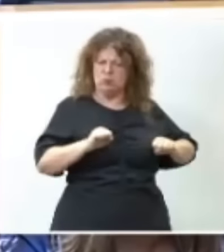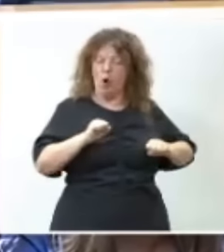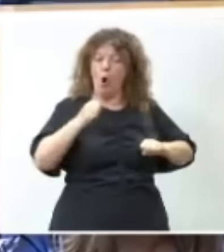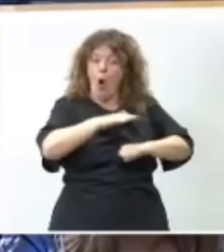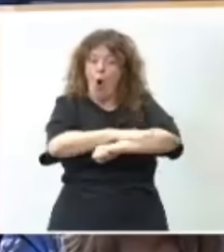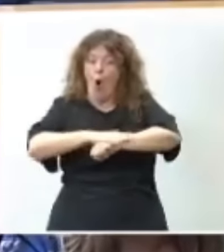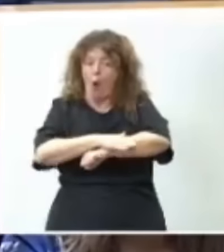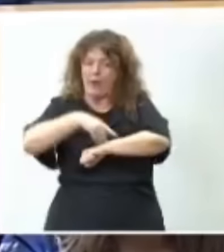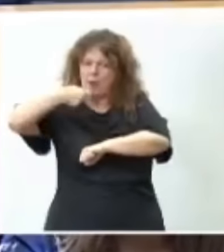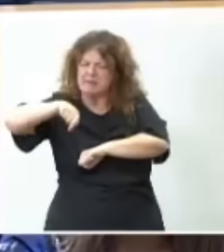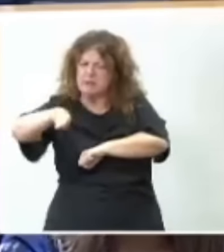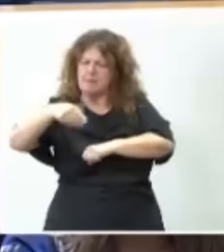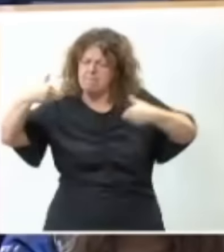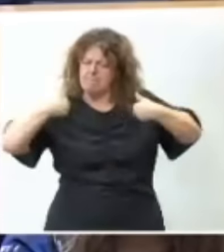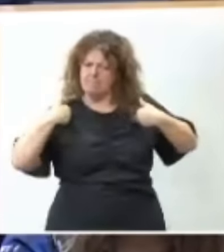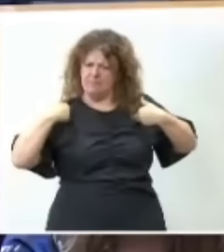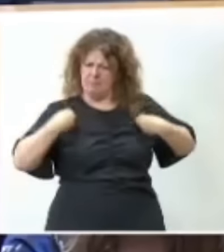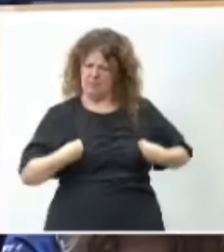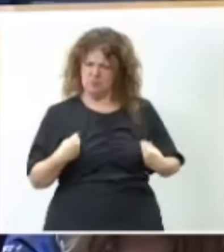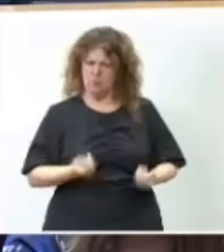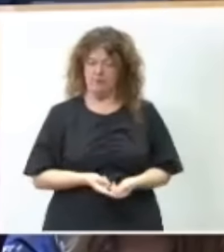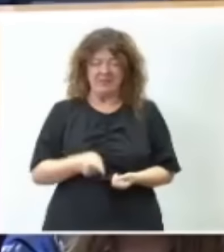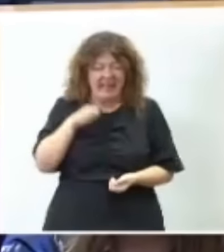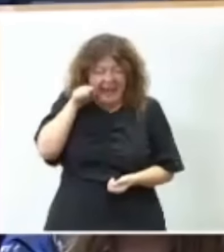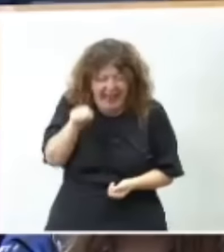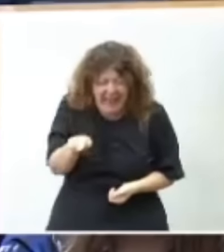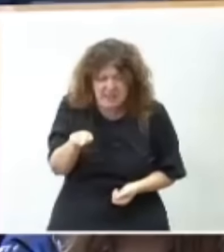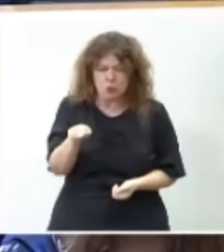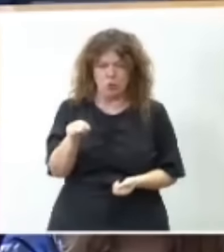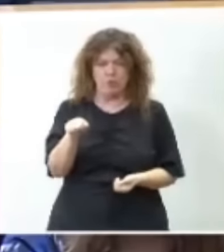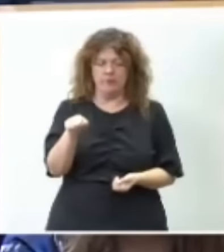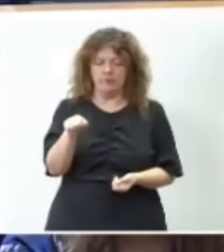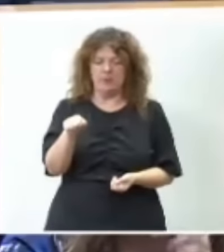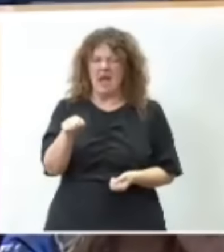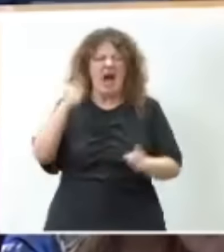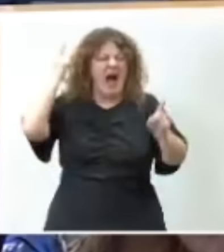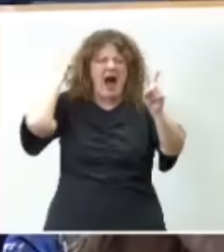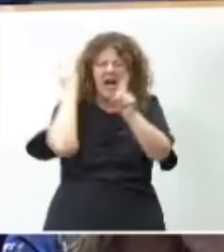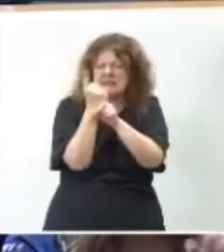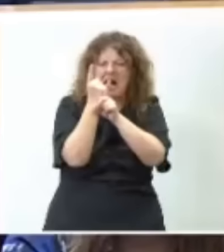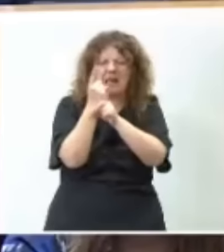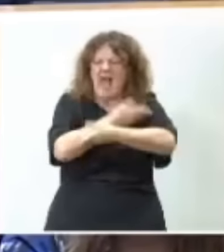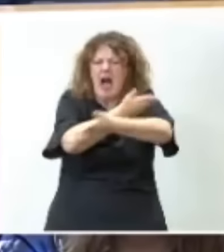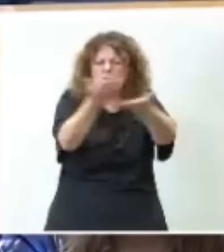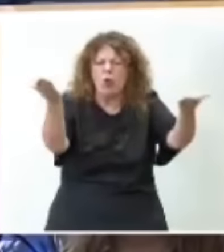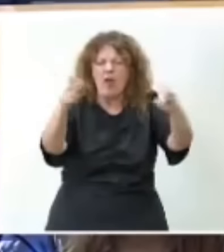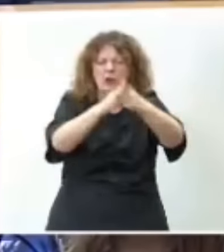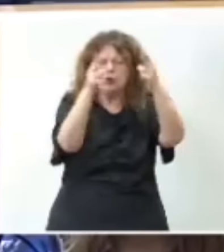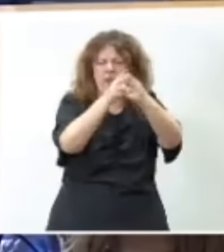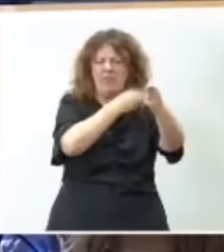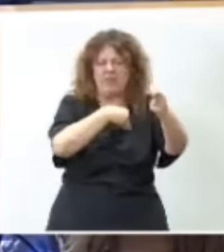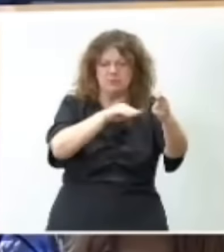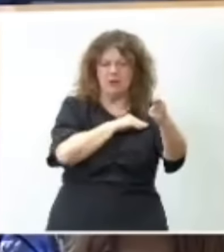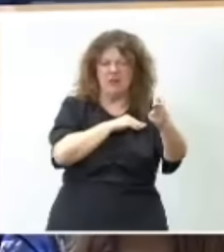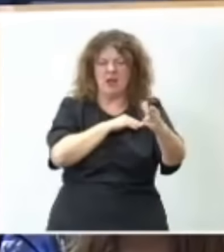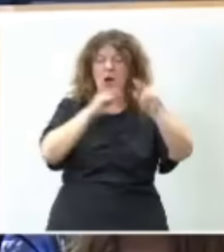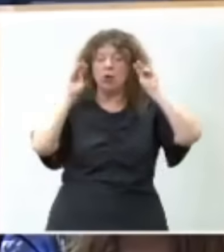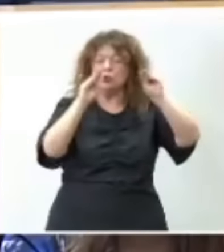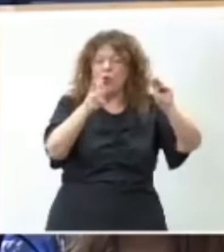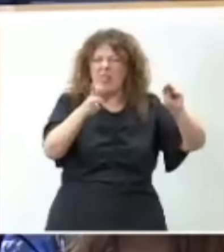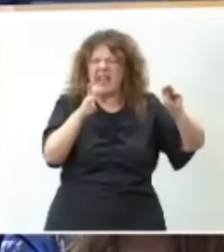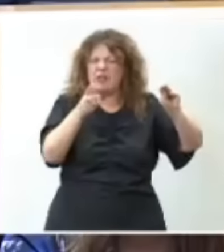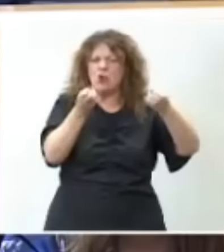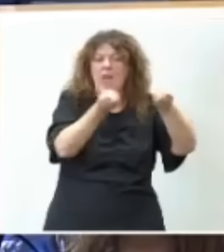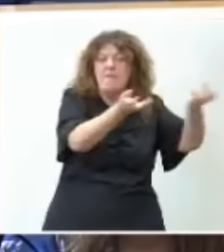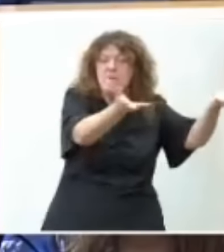Gobierno. Esto, señora ministra, constituye un ataque a toda la sociedad española, a su derecho a estar